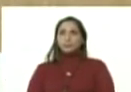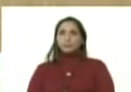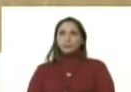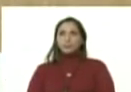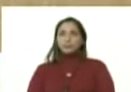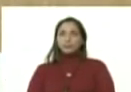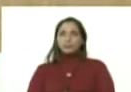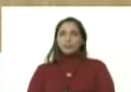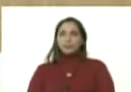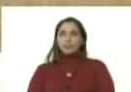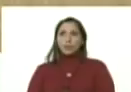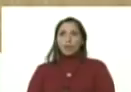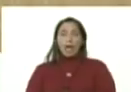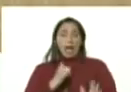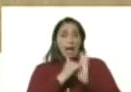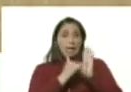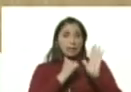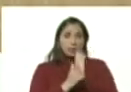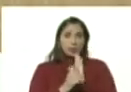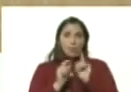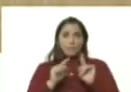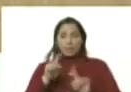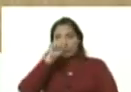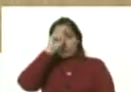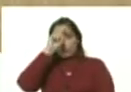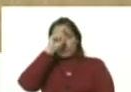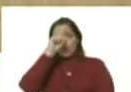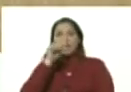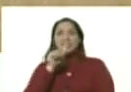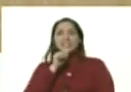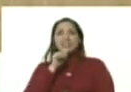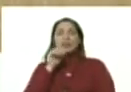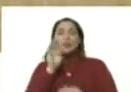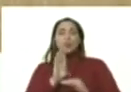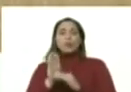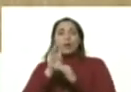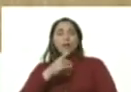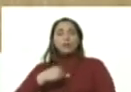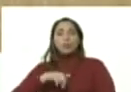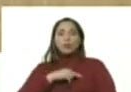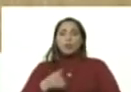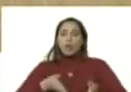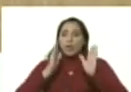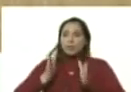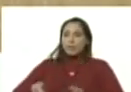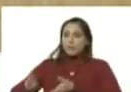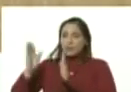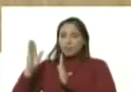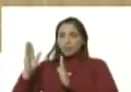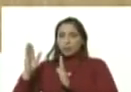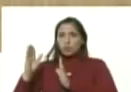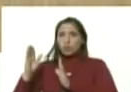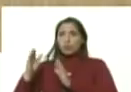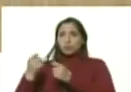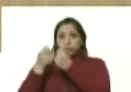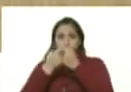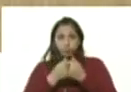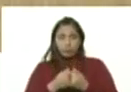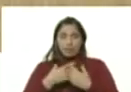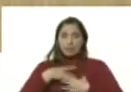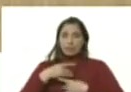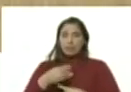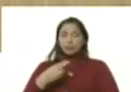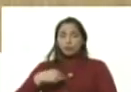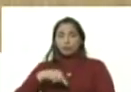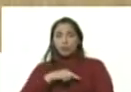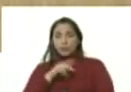los considerando los artículos para que Turquía fuese quien cuidara nuestros edificios, nuestros archivos y los intereses de nuestros